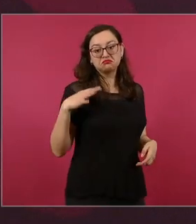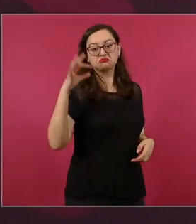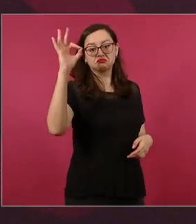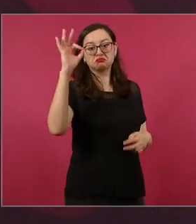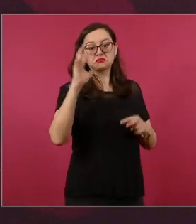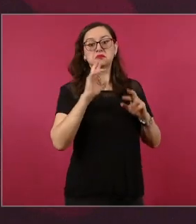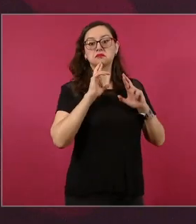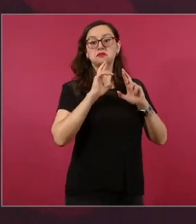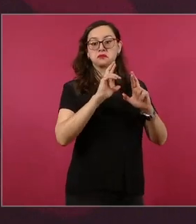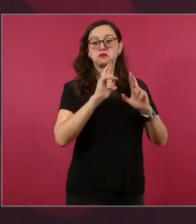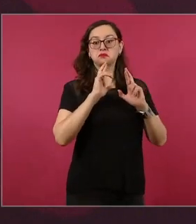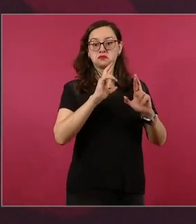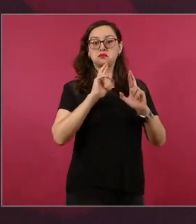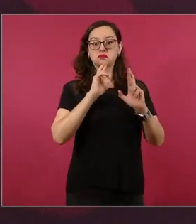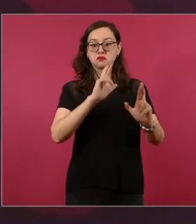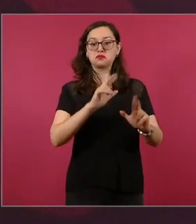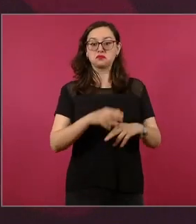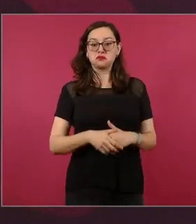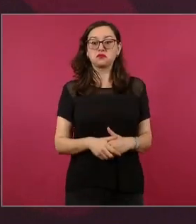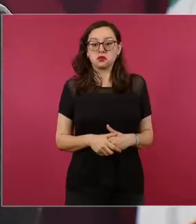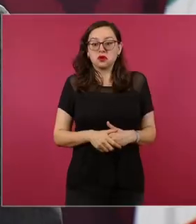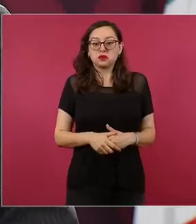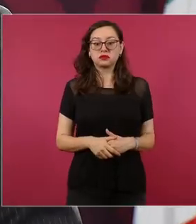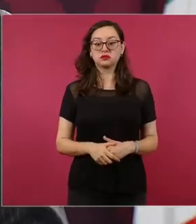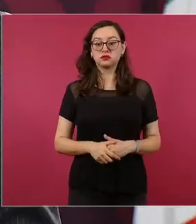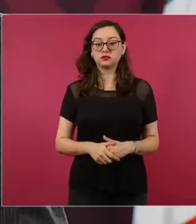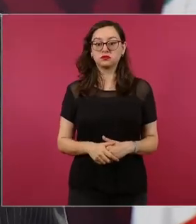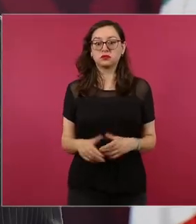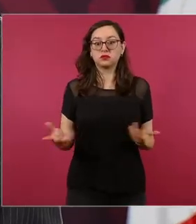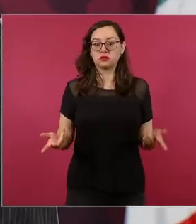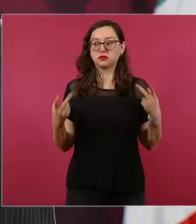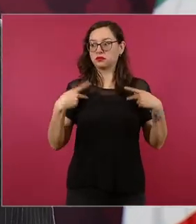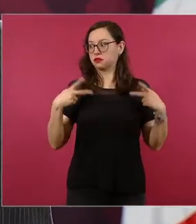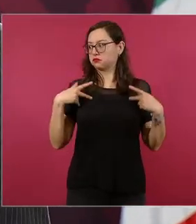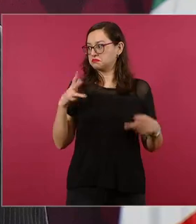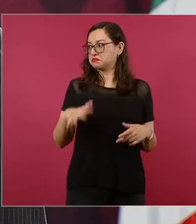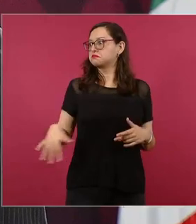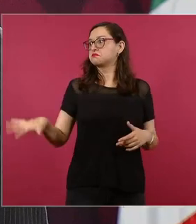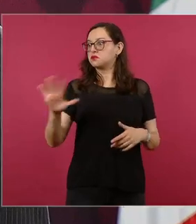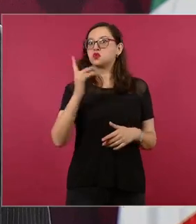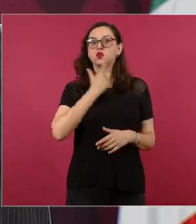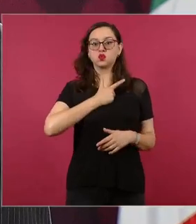porque es un pueblo participativo